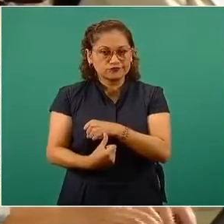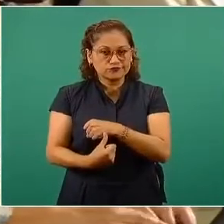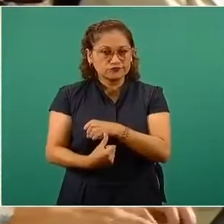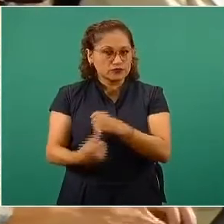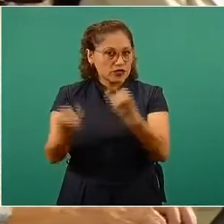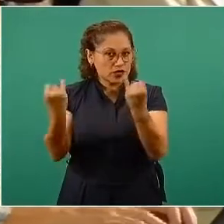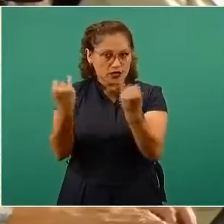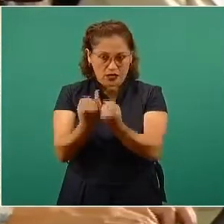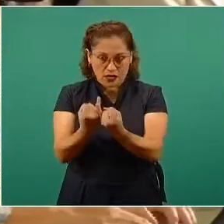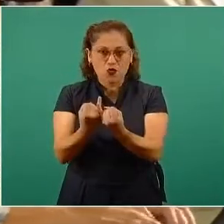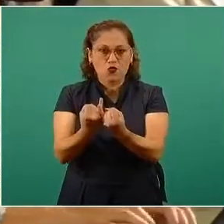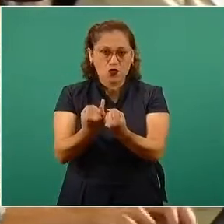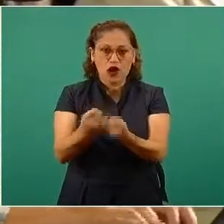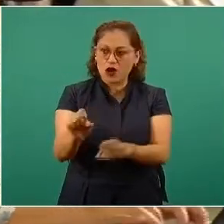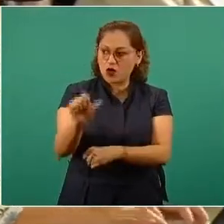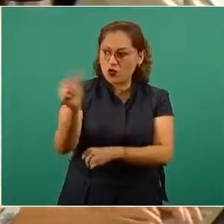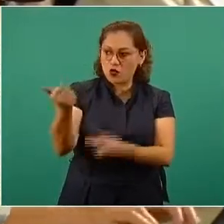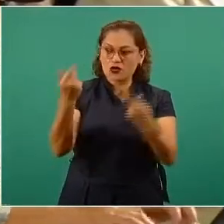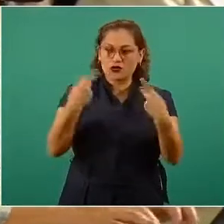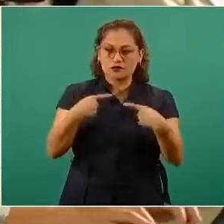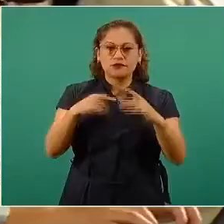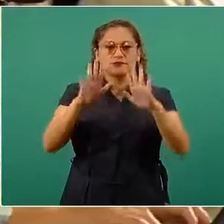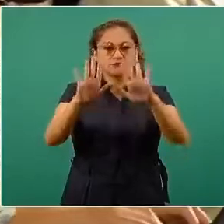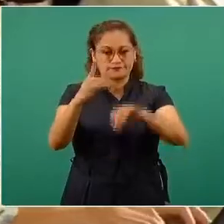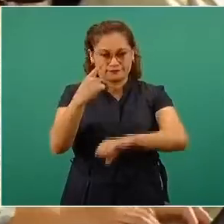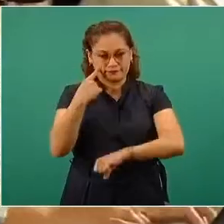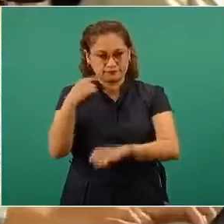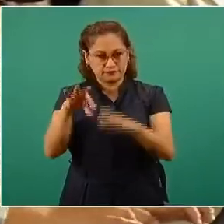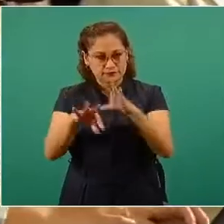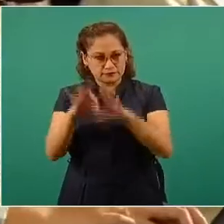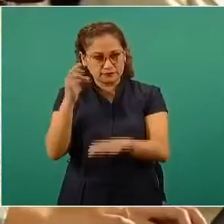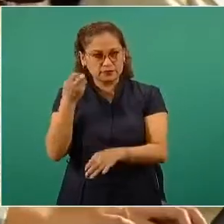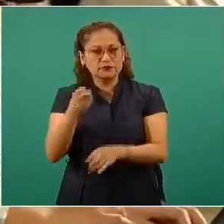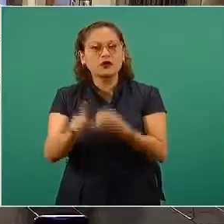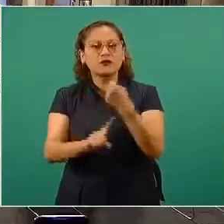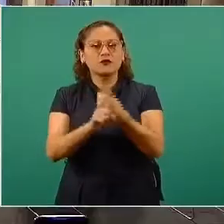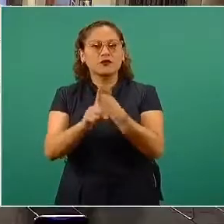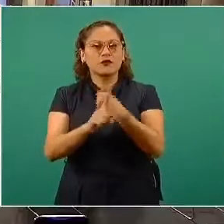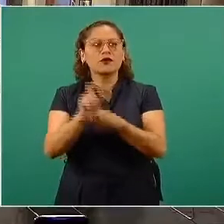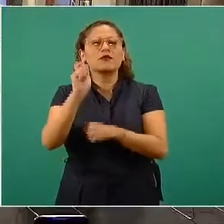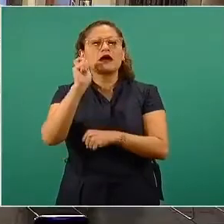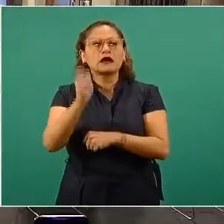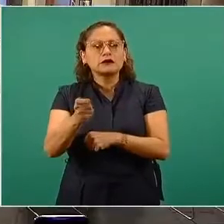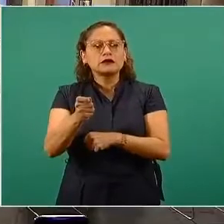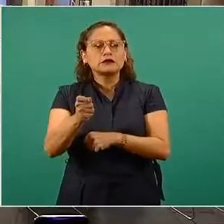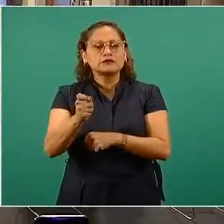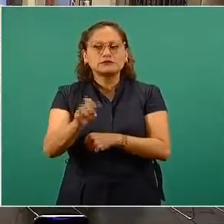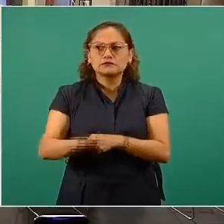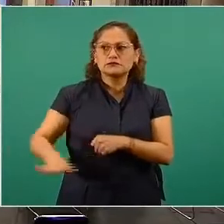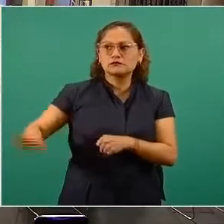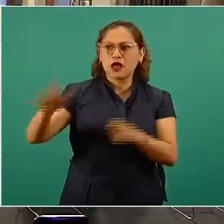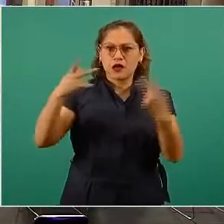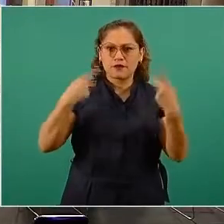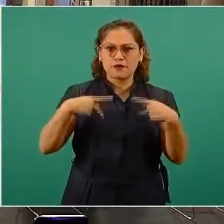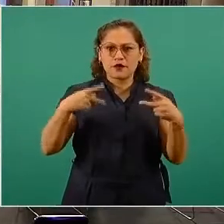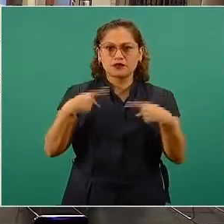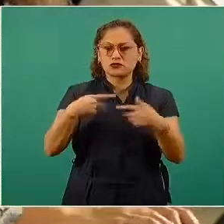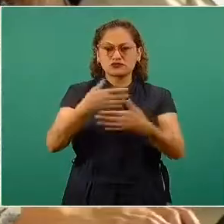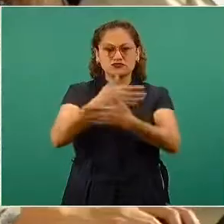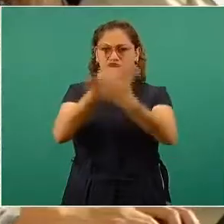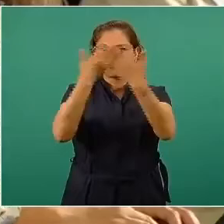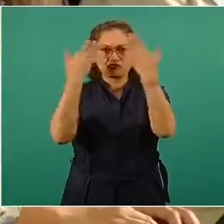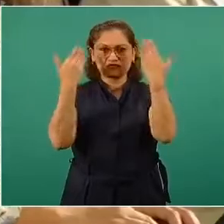personas, aquí salió un asunto, muchas personas todavía no estaban bien enteradas de que